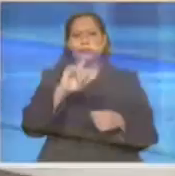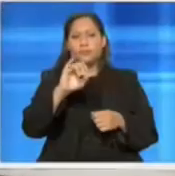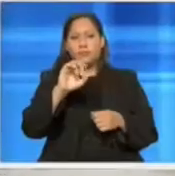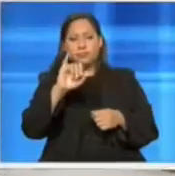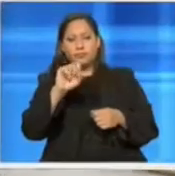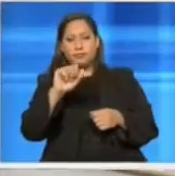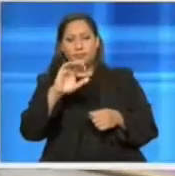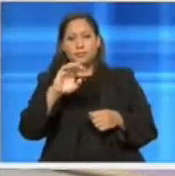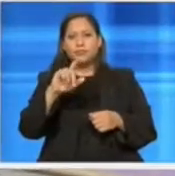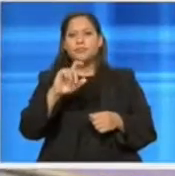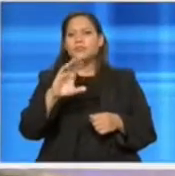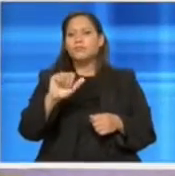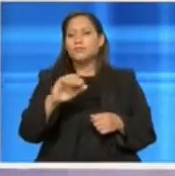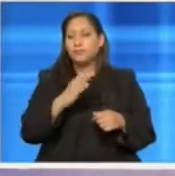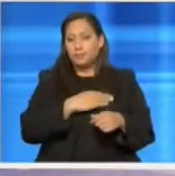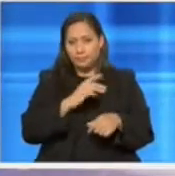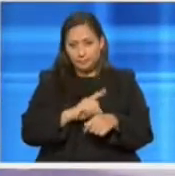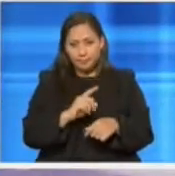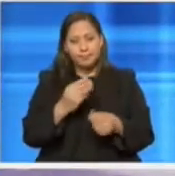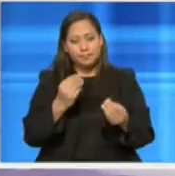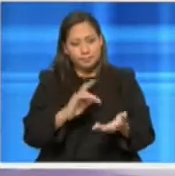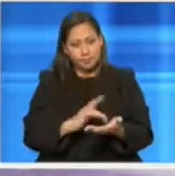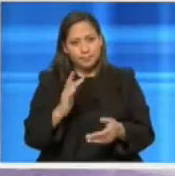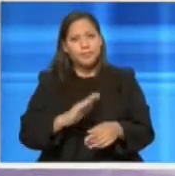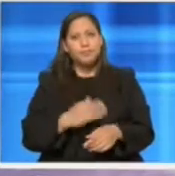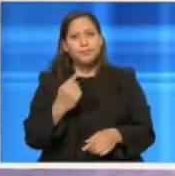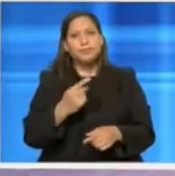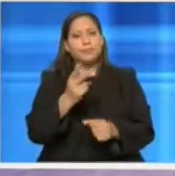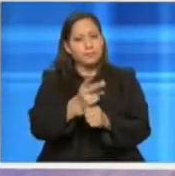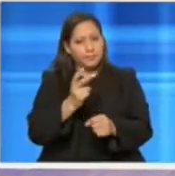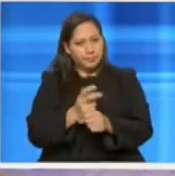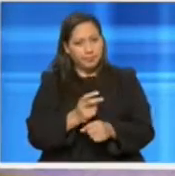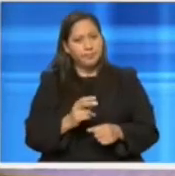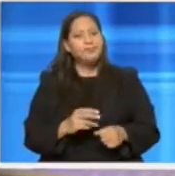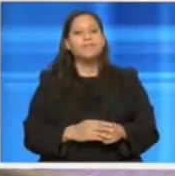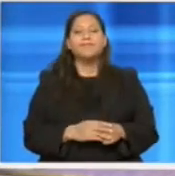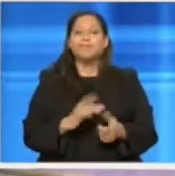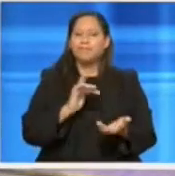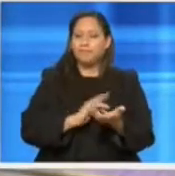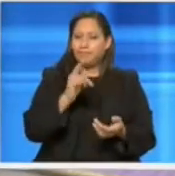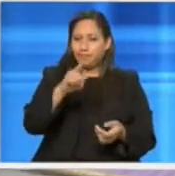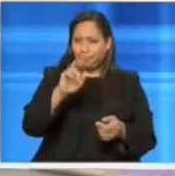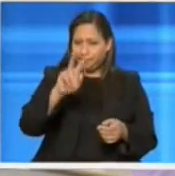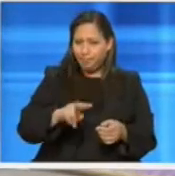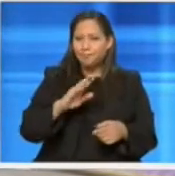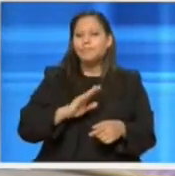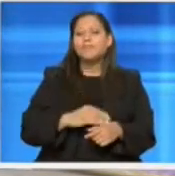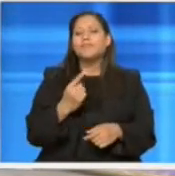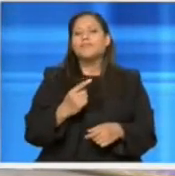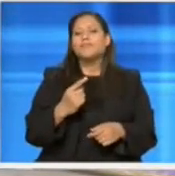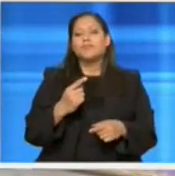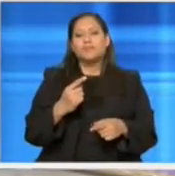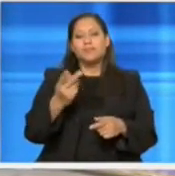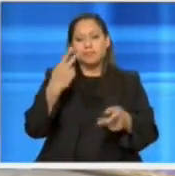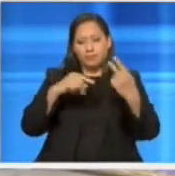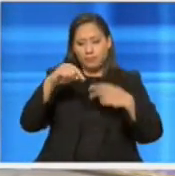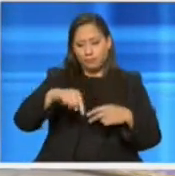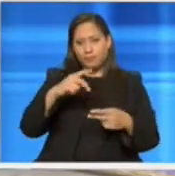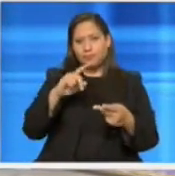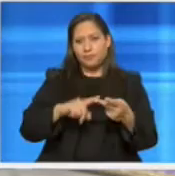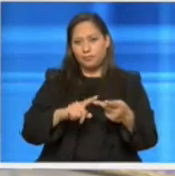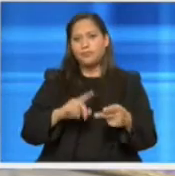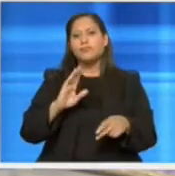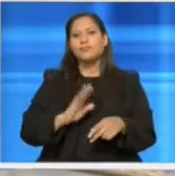Maestra Amezcua, muy buenos días. Buenos días, Paola. Muchas gracias por la invitación. No, pues gracias a ti de verdad por, una, estar con nosotros y